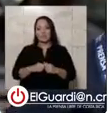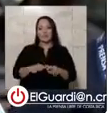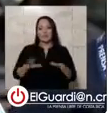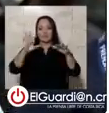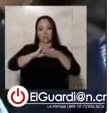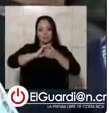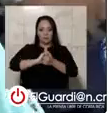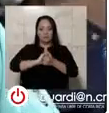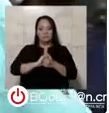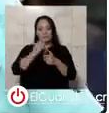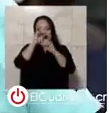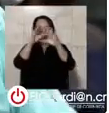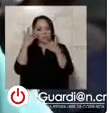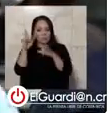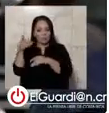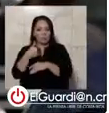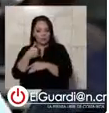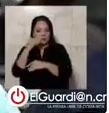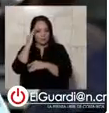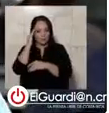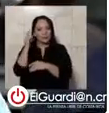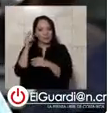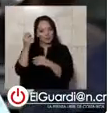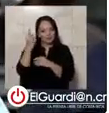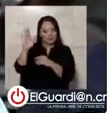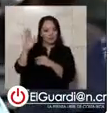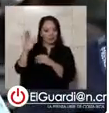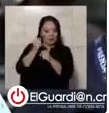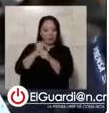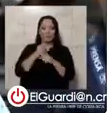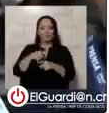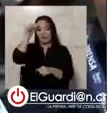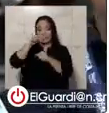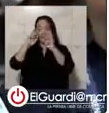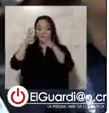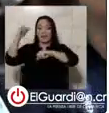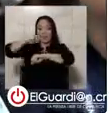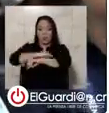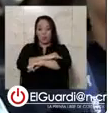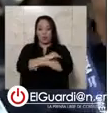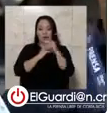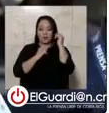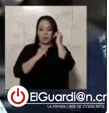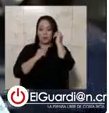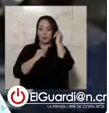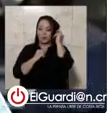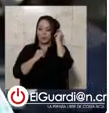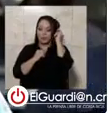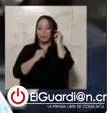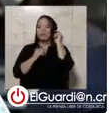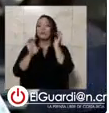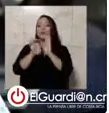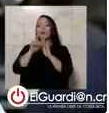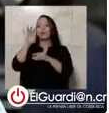bueno, supongo ya la tiene conociendo cómo trabaja usted. Recordad lo del aeropuerto, que ningún taxi, por ejemplo, un taxista